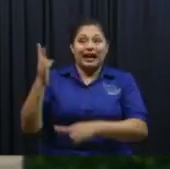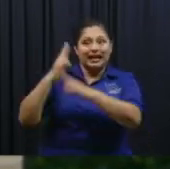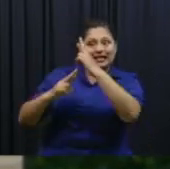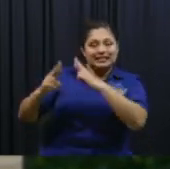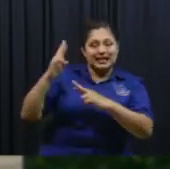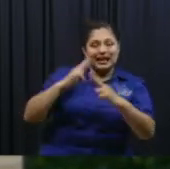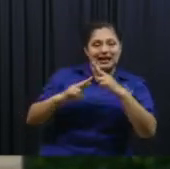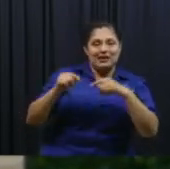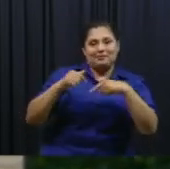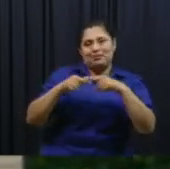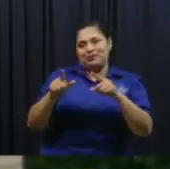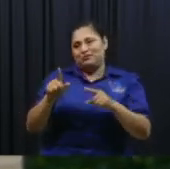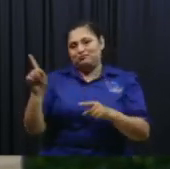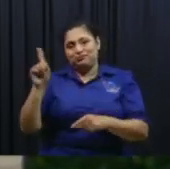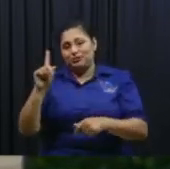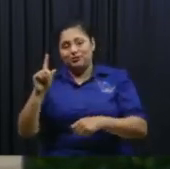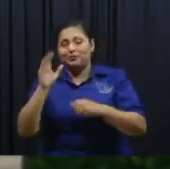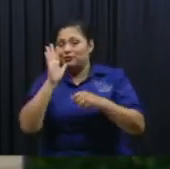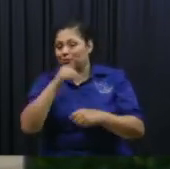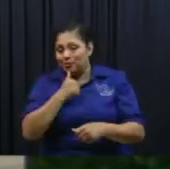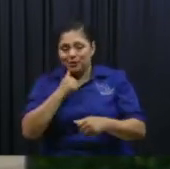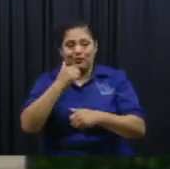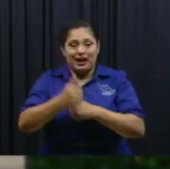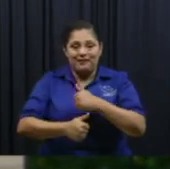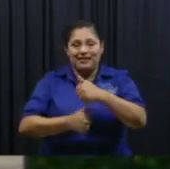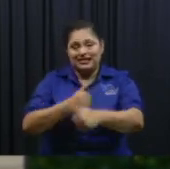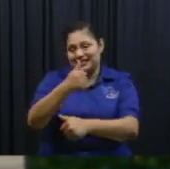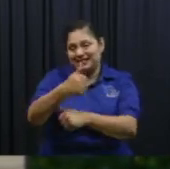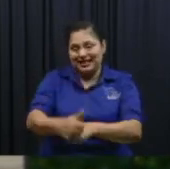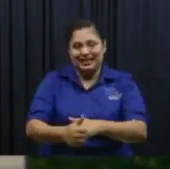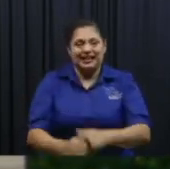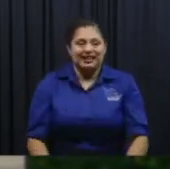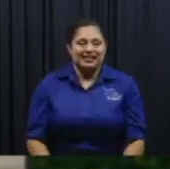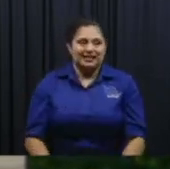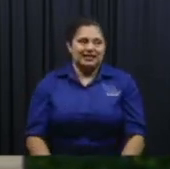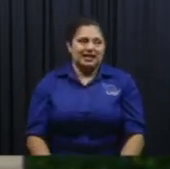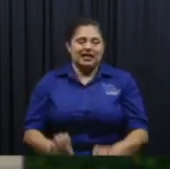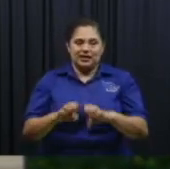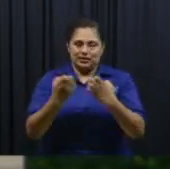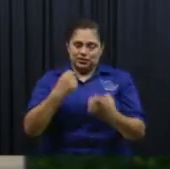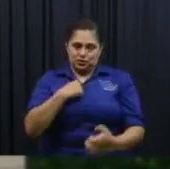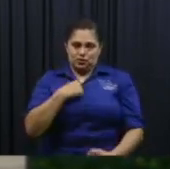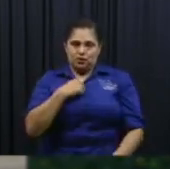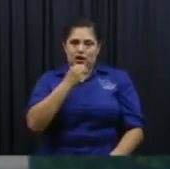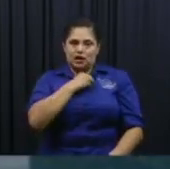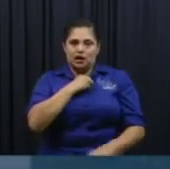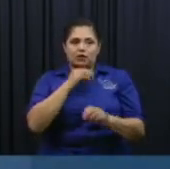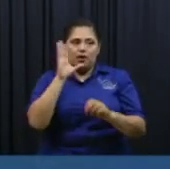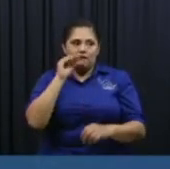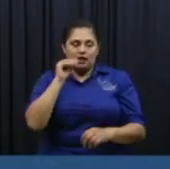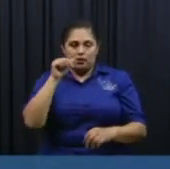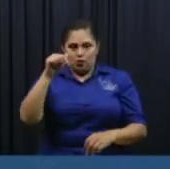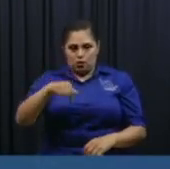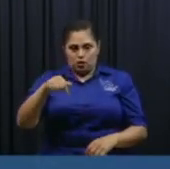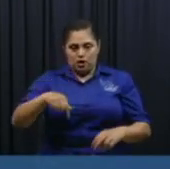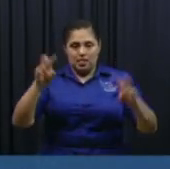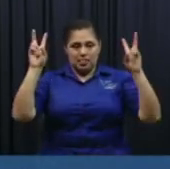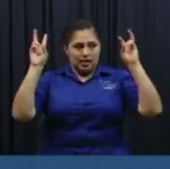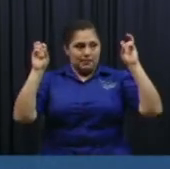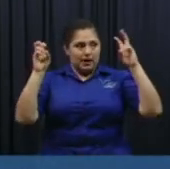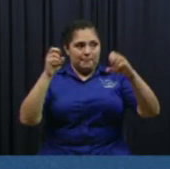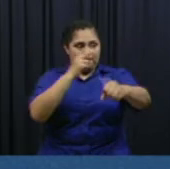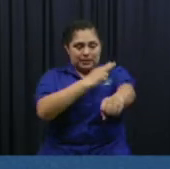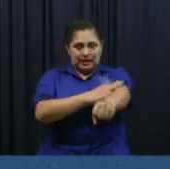hermosas y vuelvo otra vez el mismo tema hasta que me lo aprenda Entonces quiero hablar hablarle de la herencia de